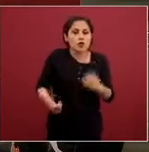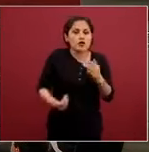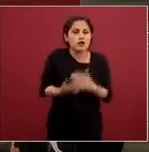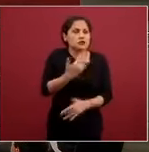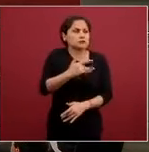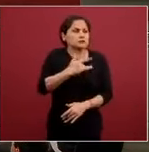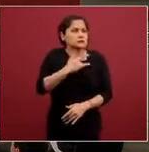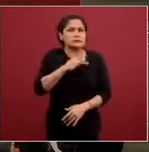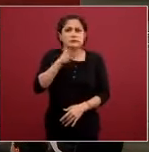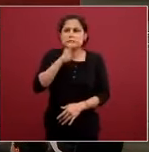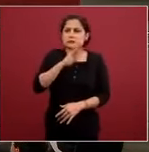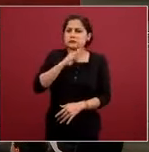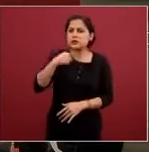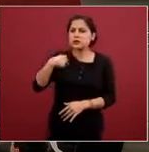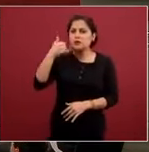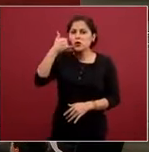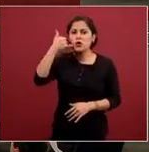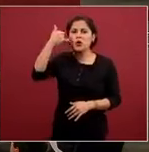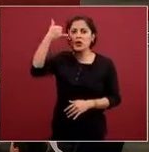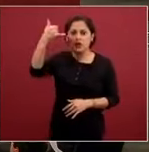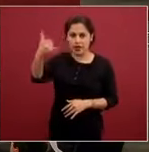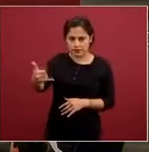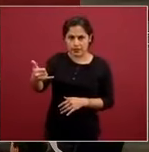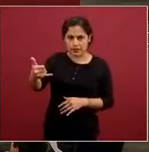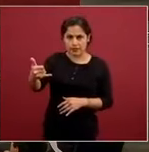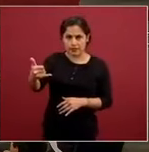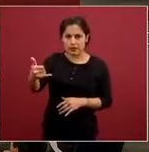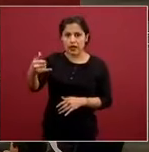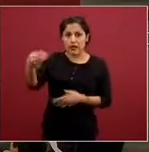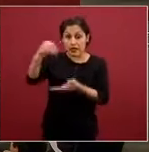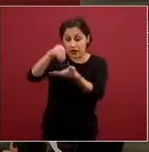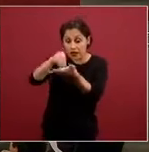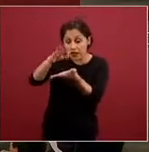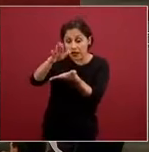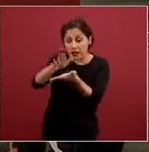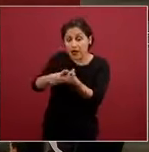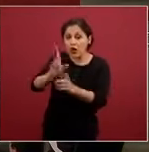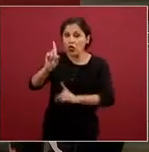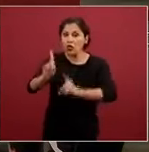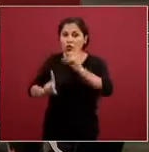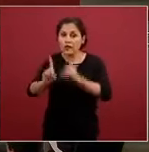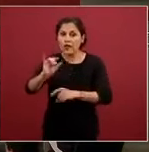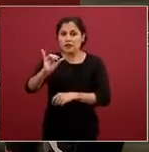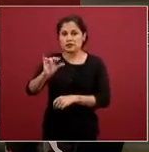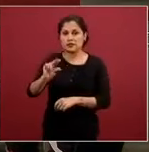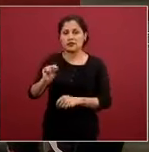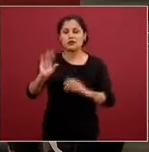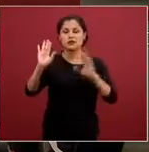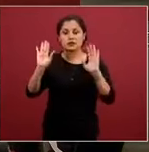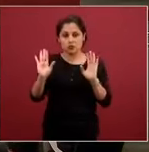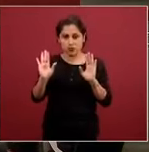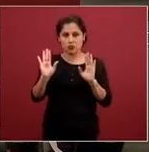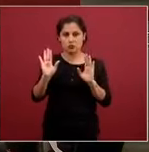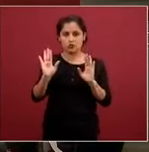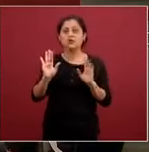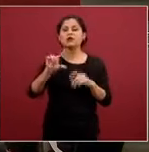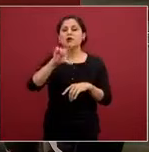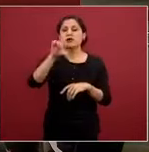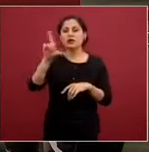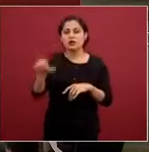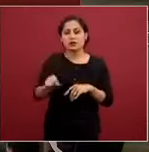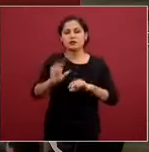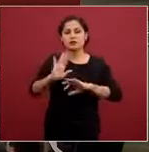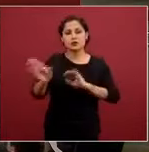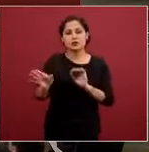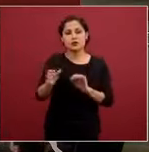que la base o el informe corta a la 1 de la tarde, o ayer o antes de ayer, se van distribuyendo en tiempo en